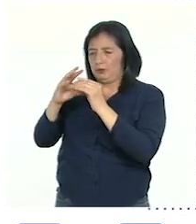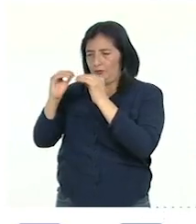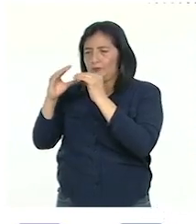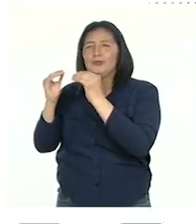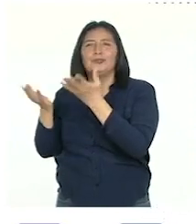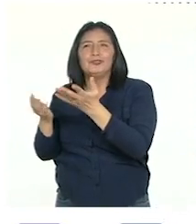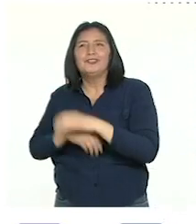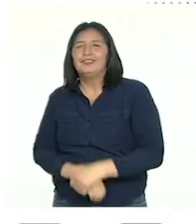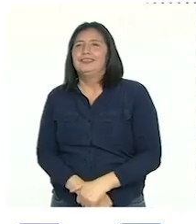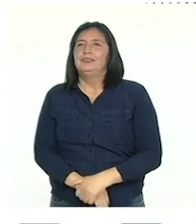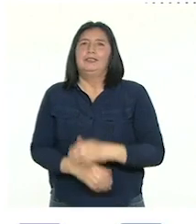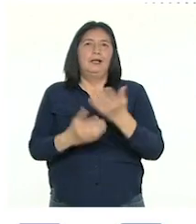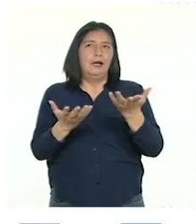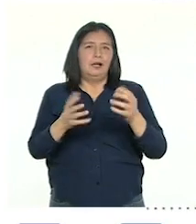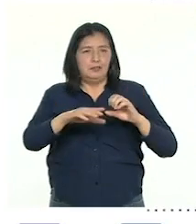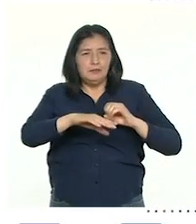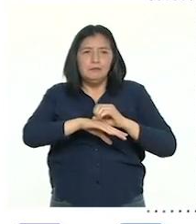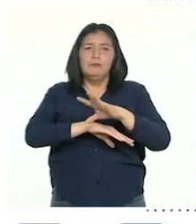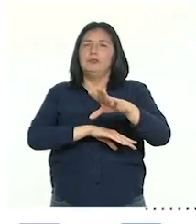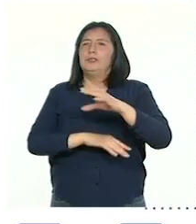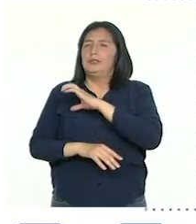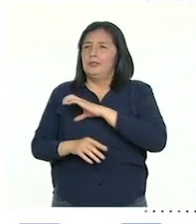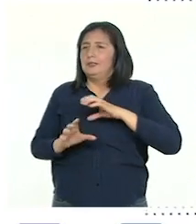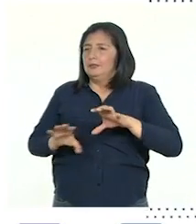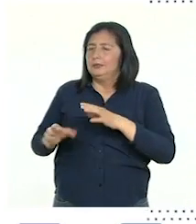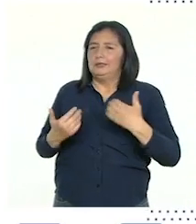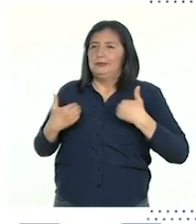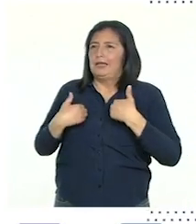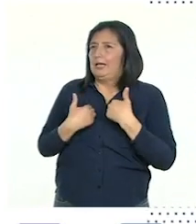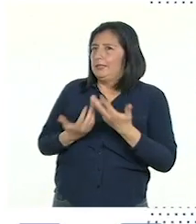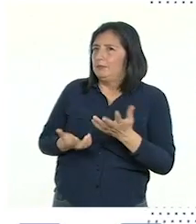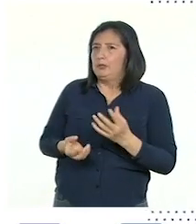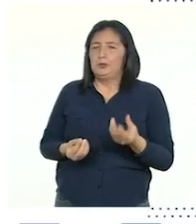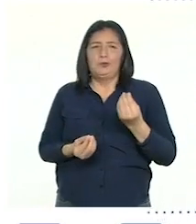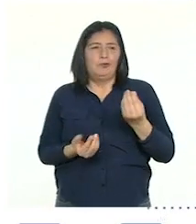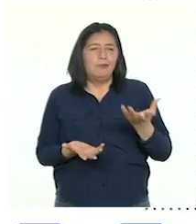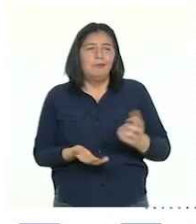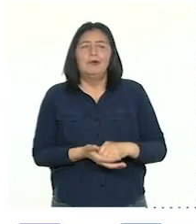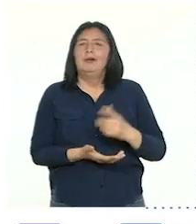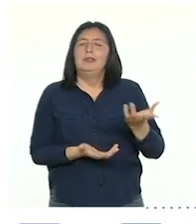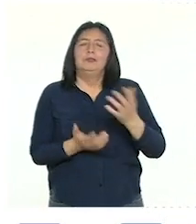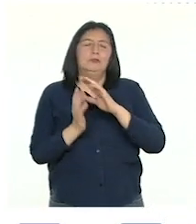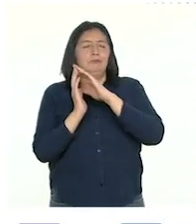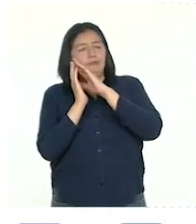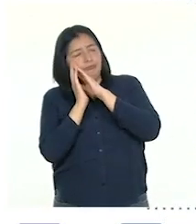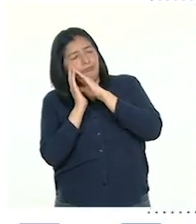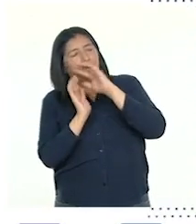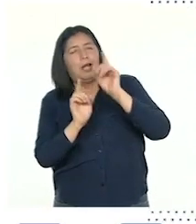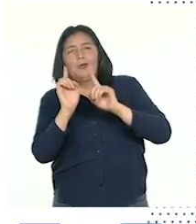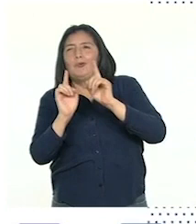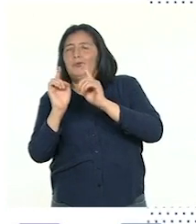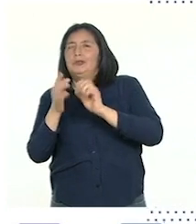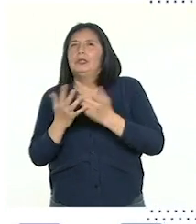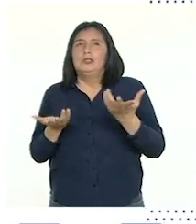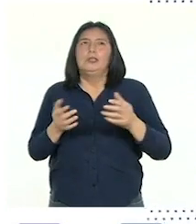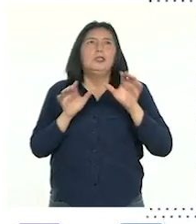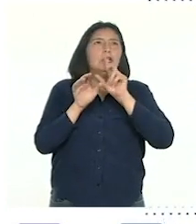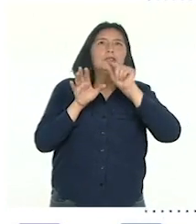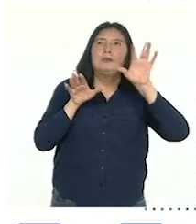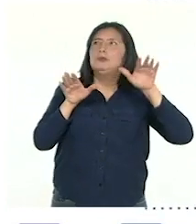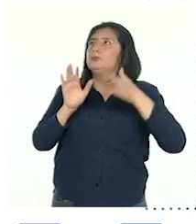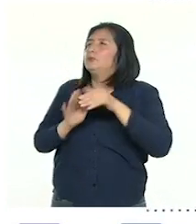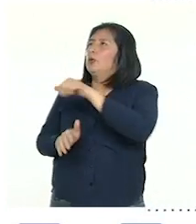de frutos. Influye en el comportamiento de los animales, como en el caso de la hibernación de algunos y la migración de las